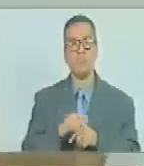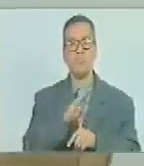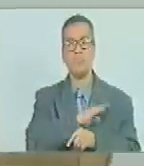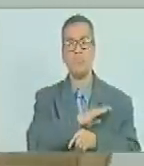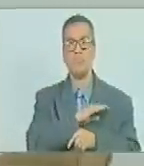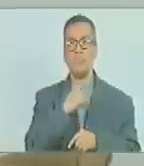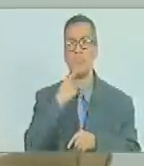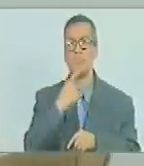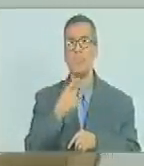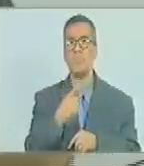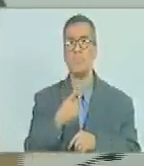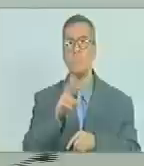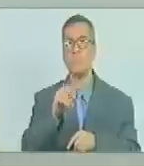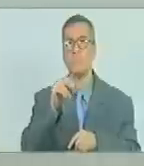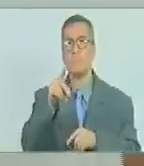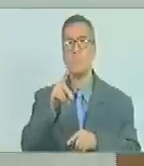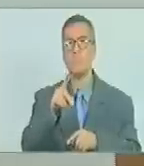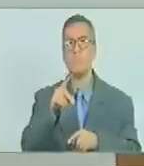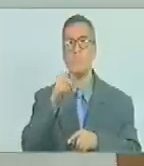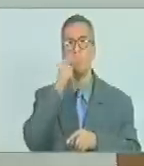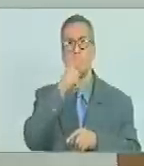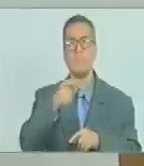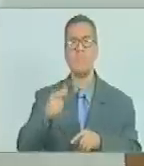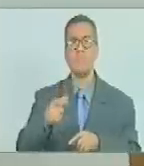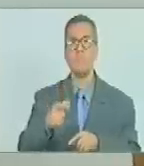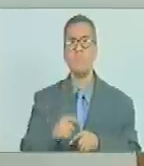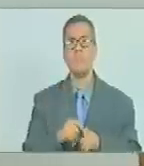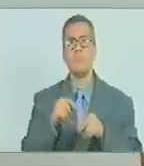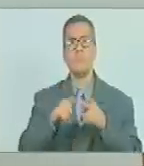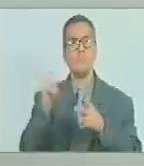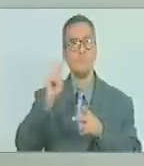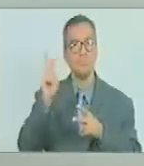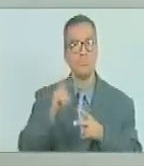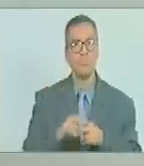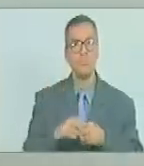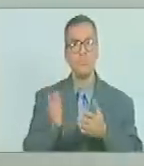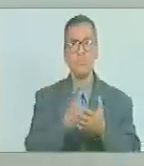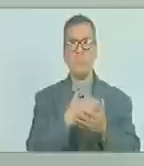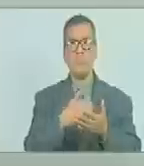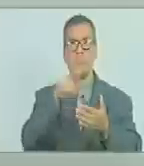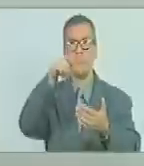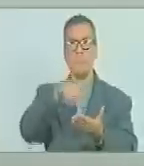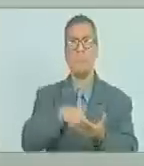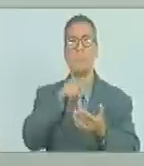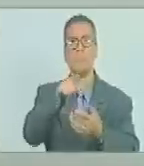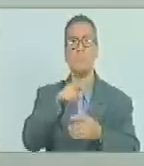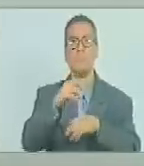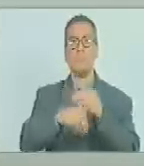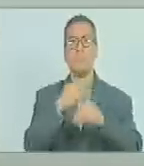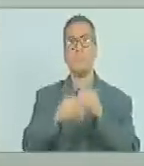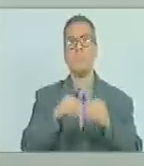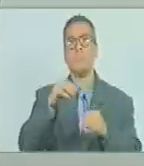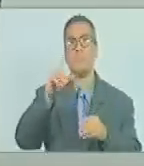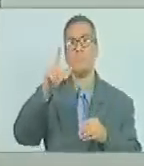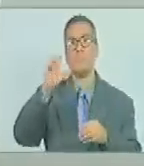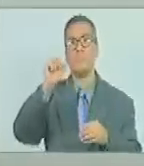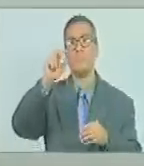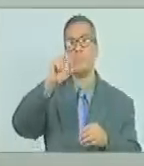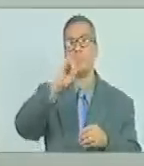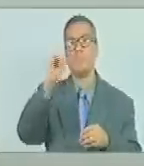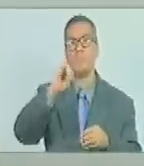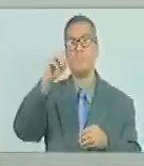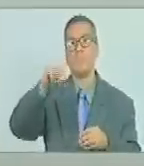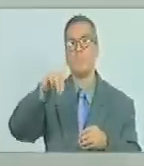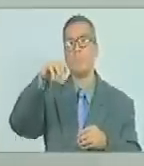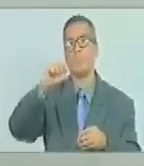dijo de que usted suelta el Código Penal de Venezuela y en la página en que caiga ese delito lo cometió Antonio Ledezma, esa frase es